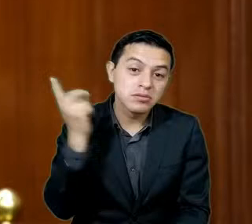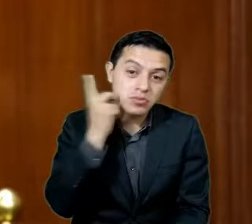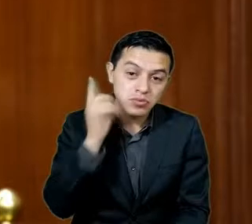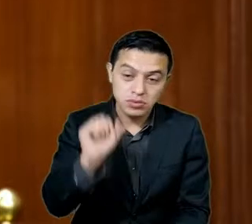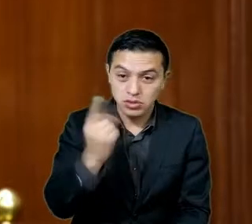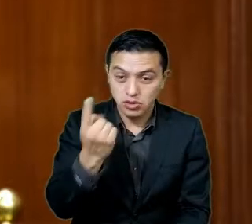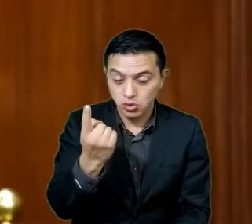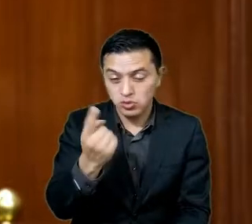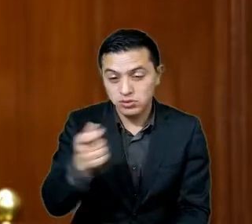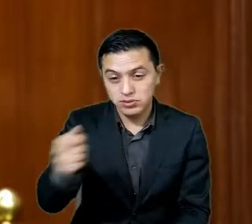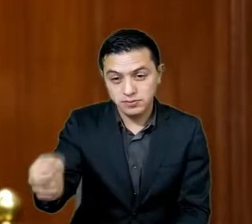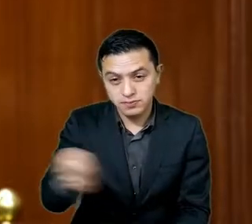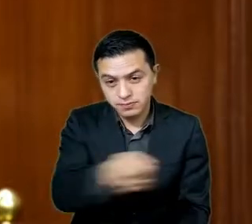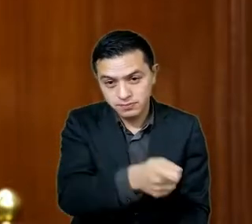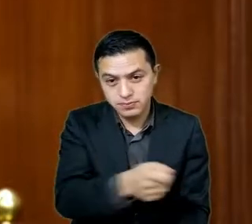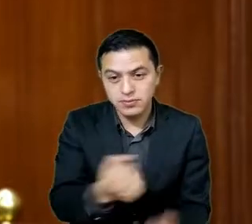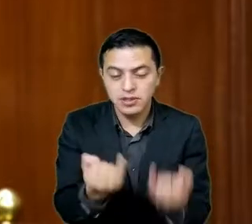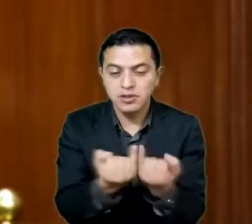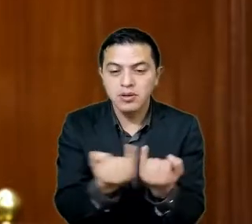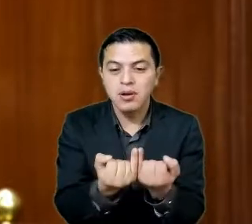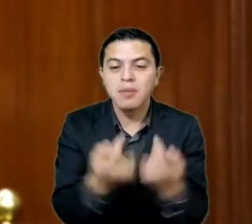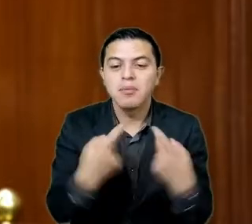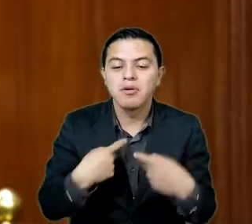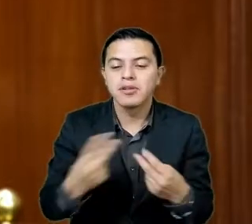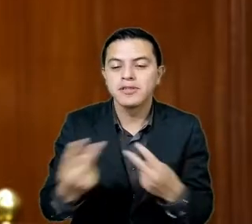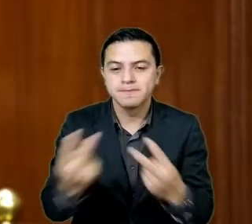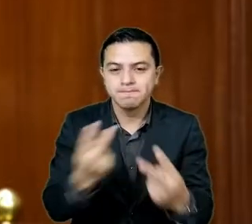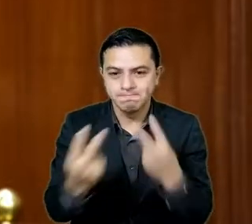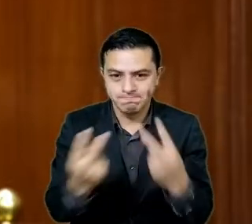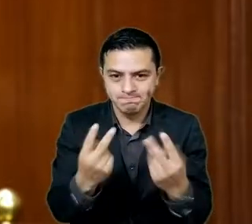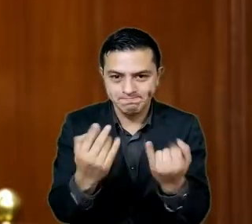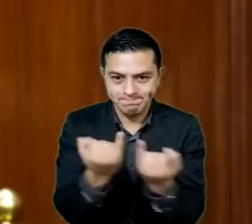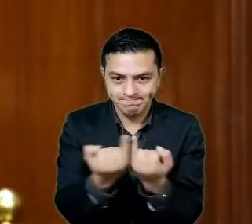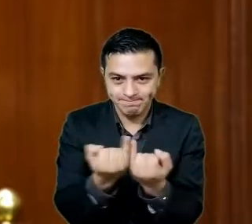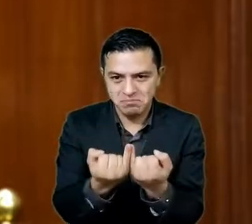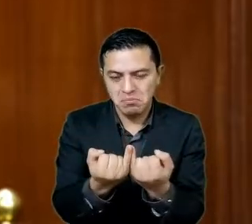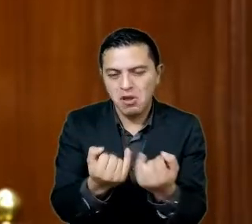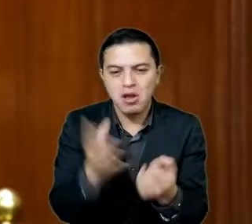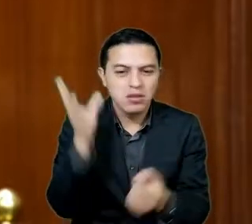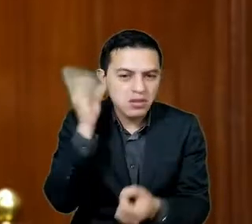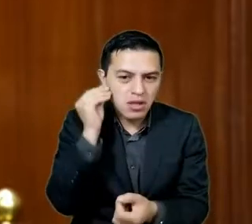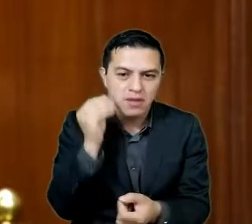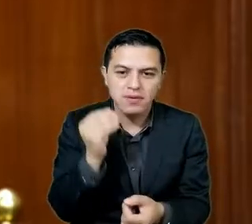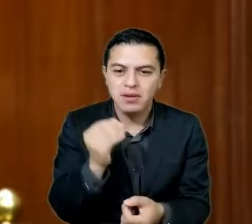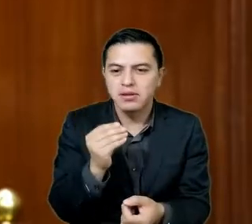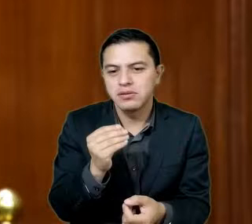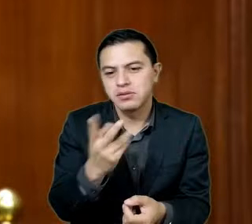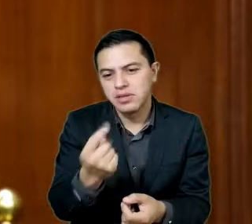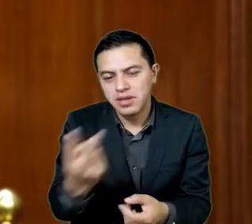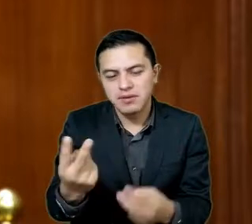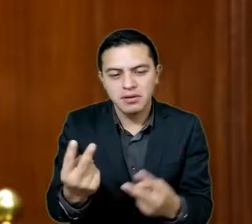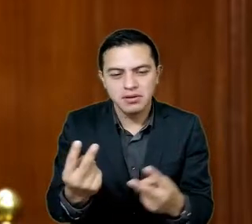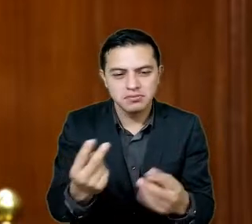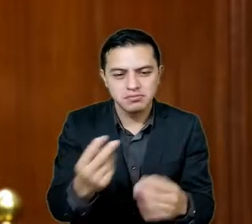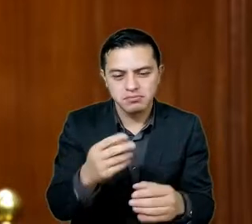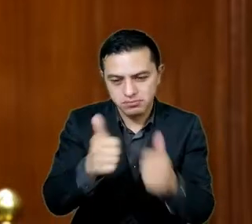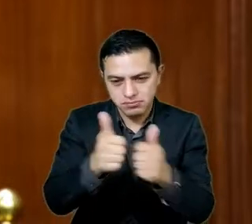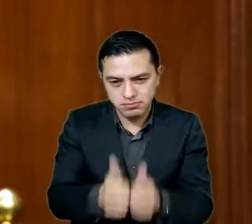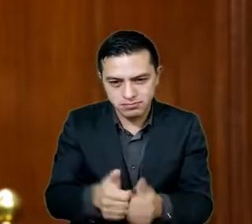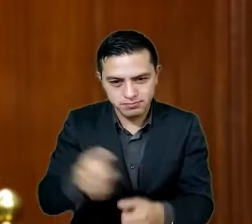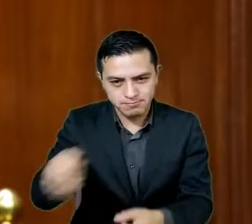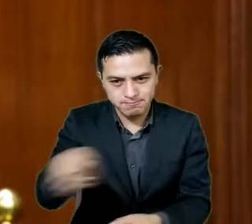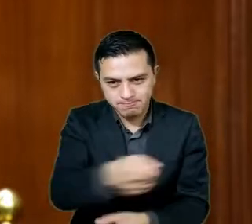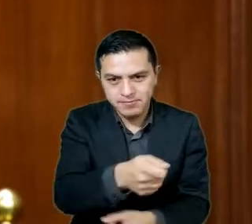a quienes nos siguen a través de las redes sociales, a los medios de comunicación. Con fundamento en lo dispuesto en el artículo 51, fracción